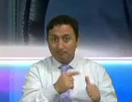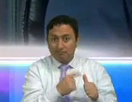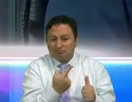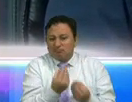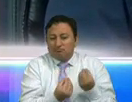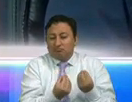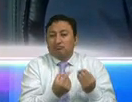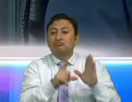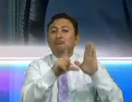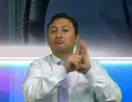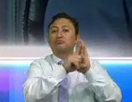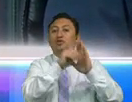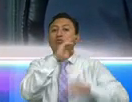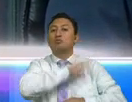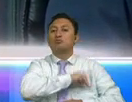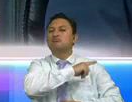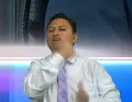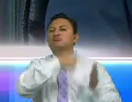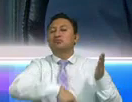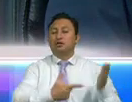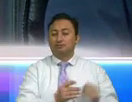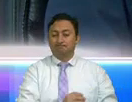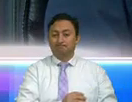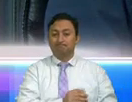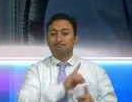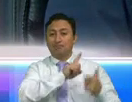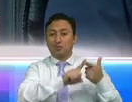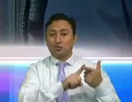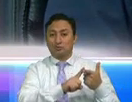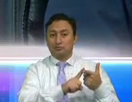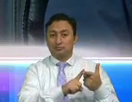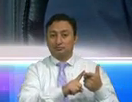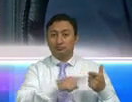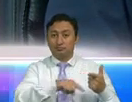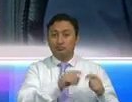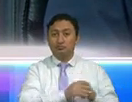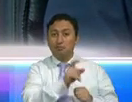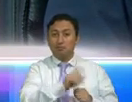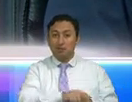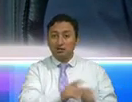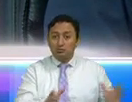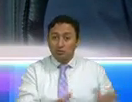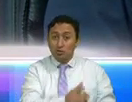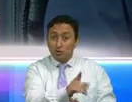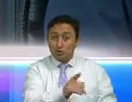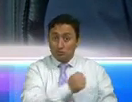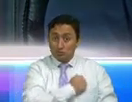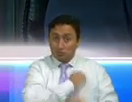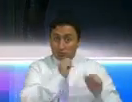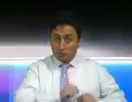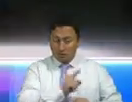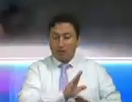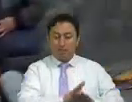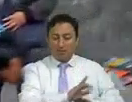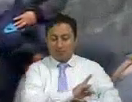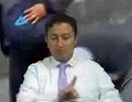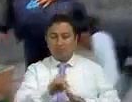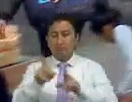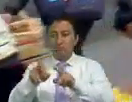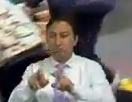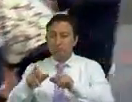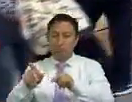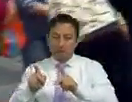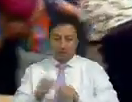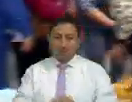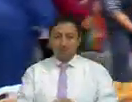trata la ordenanza metropolitana y en segundo lugar más bien incentive al comerciante autónomo a que se formalice en lo que va del